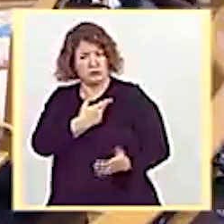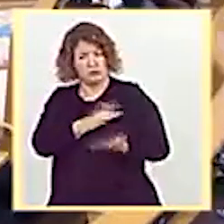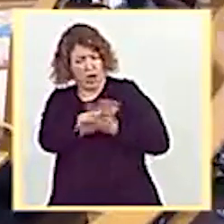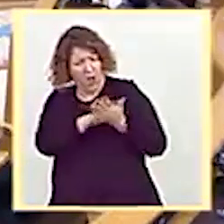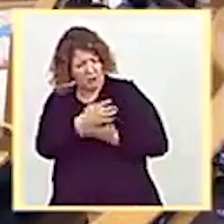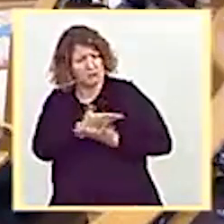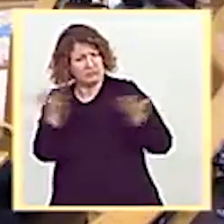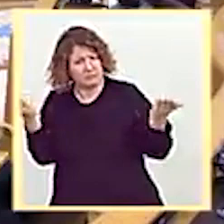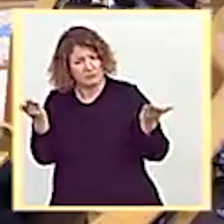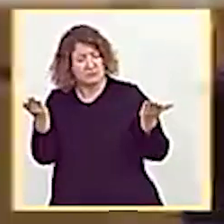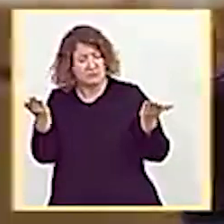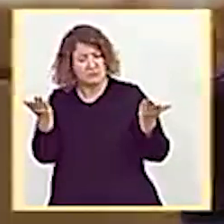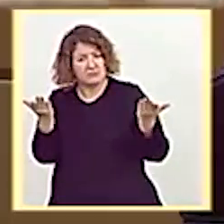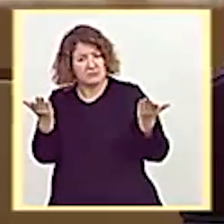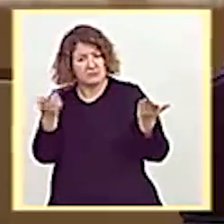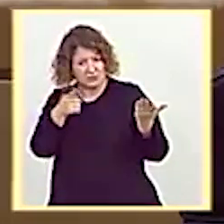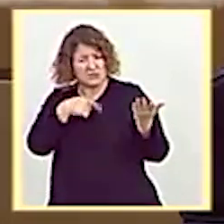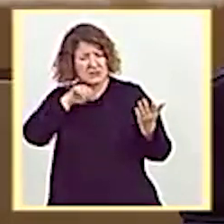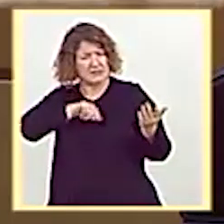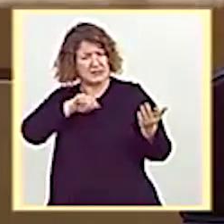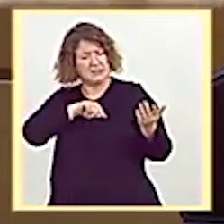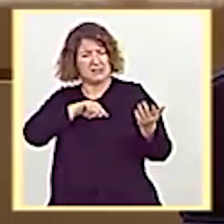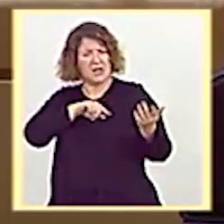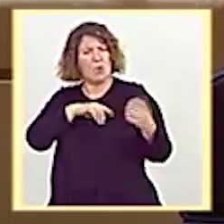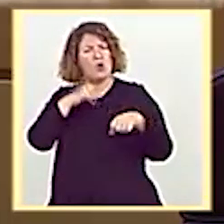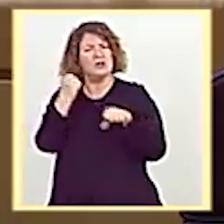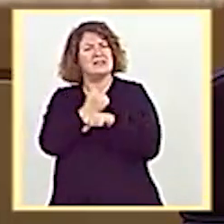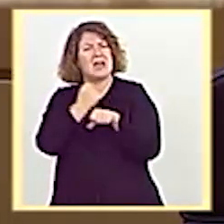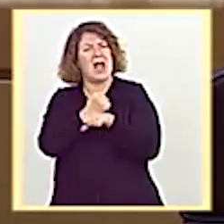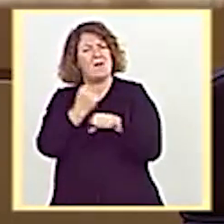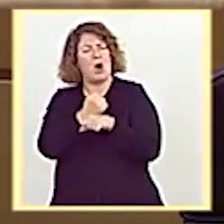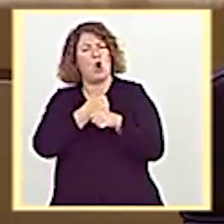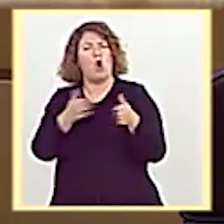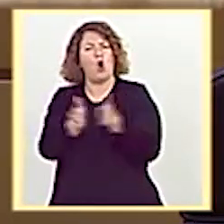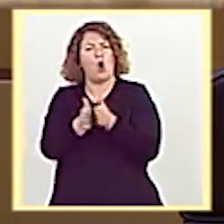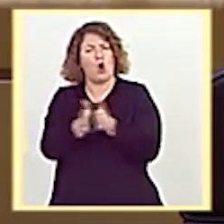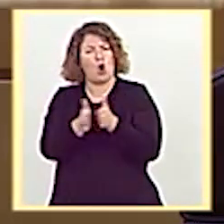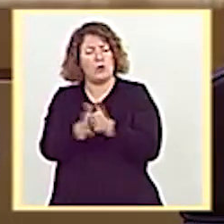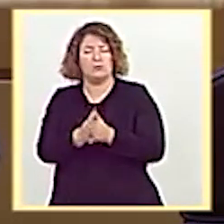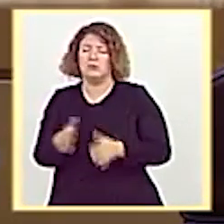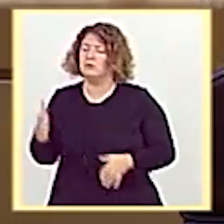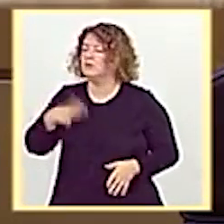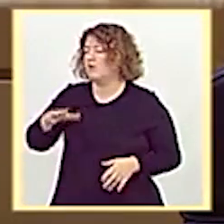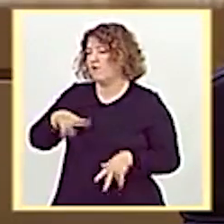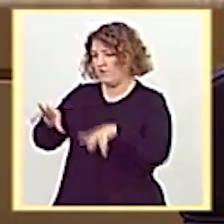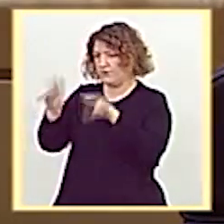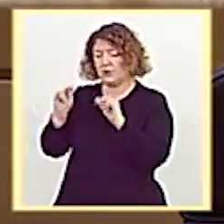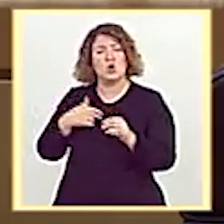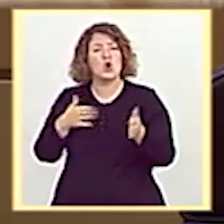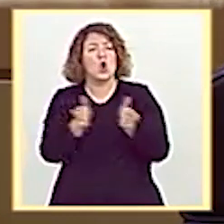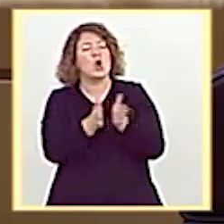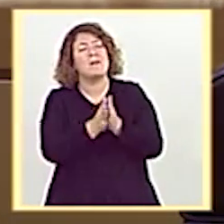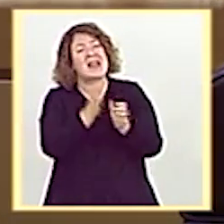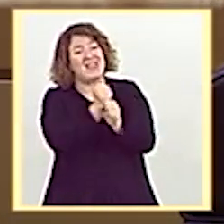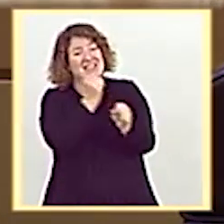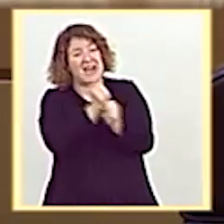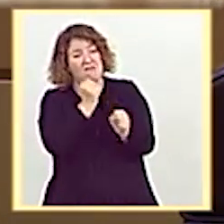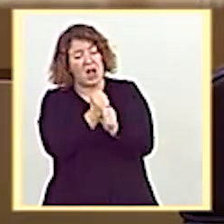ministra, ¿se siente como compañera de trabajo? Señora, vaya terminando, señoría. Como compañera de